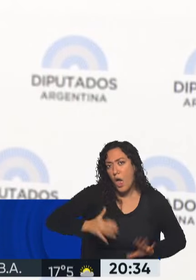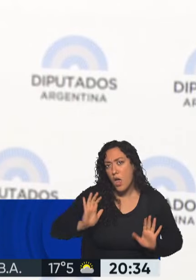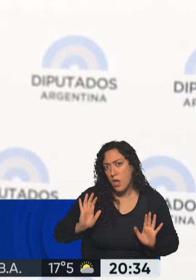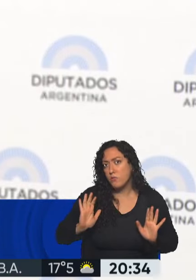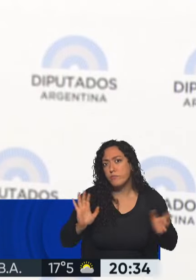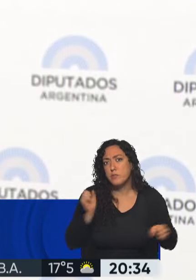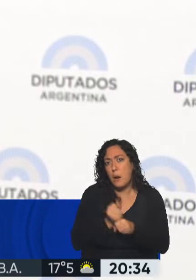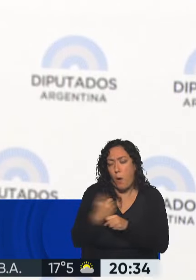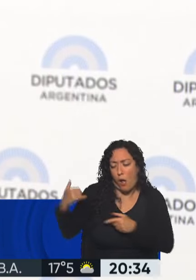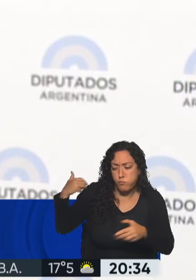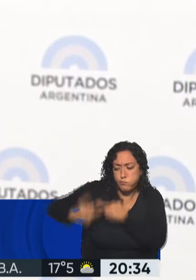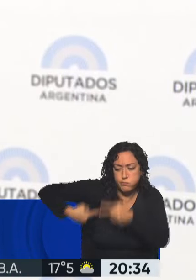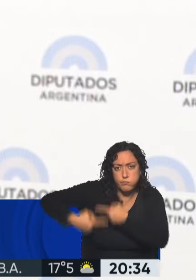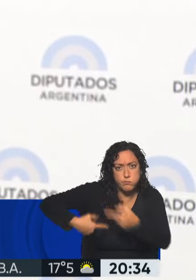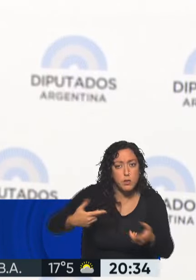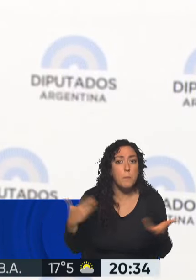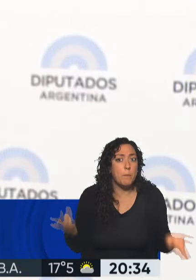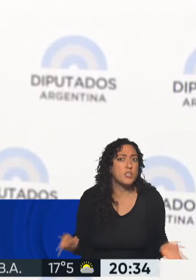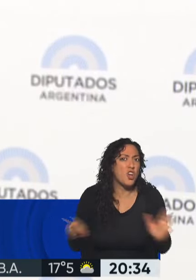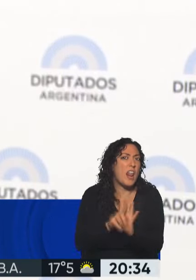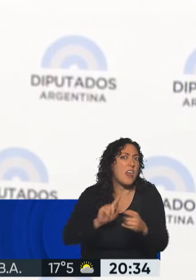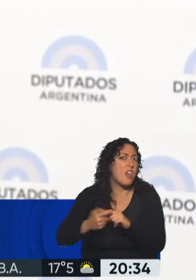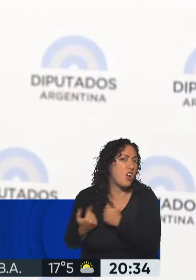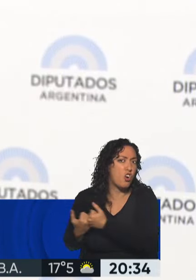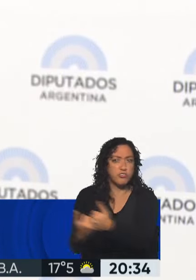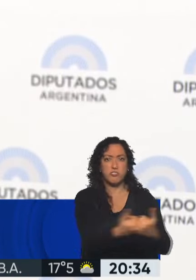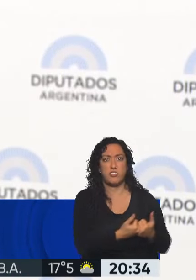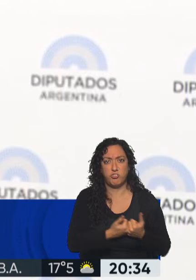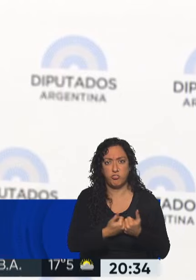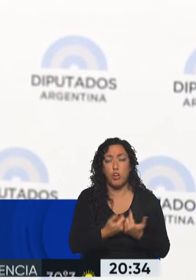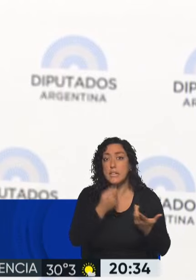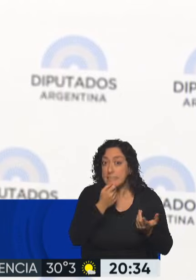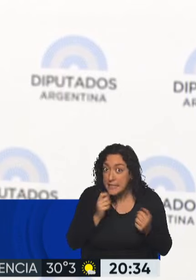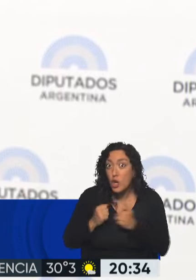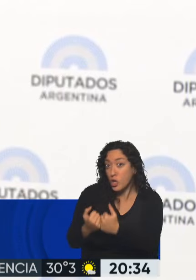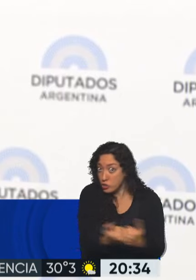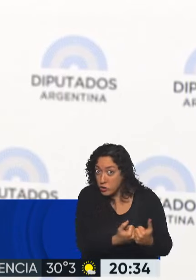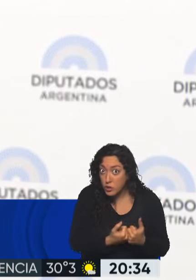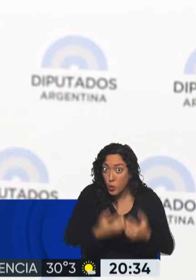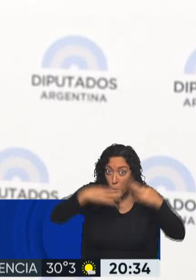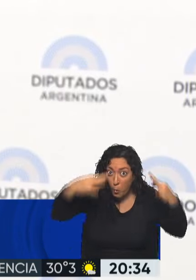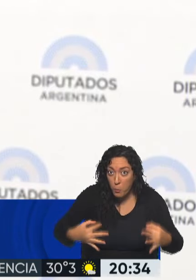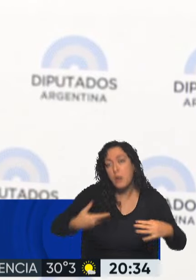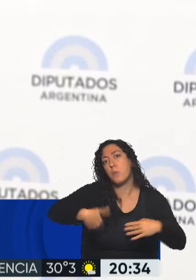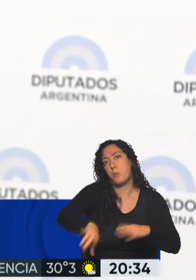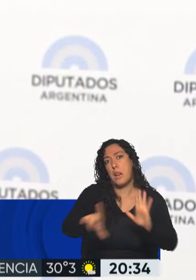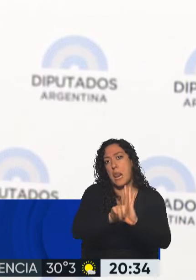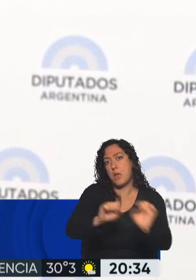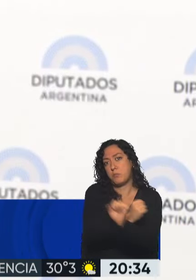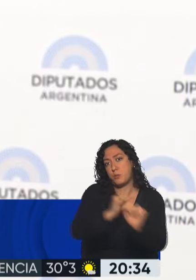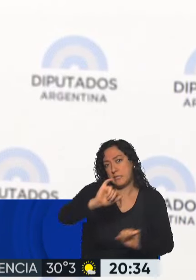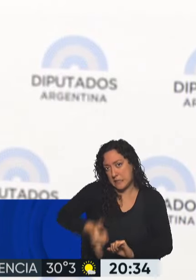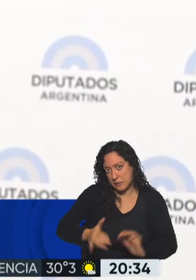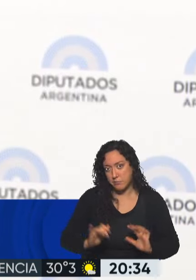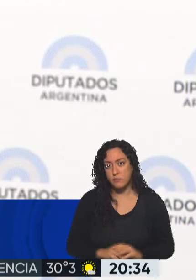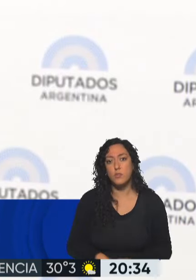todo el trabajo que venimos haciendo y por eso hay una ley de consenso. Así que si se cumple con el consenso, nos vamos a tener ley. Esperemos que